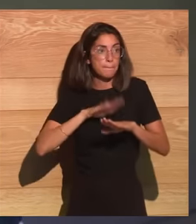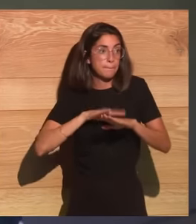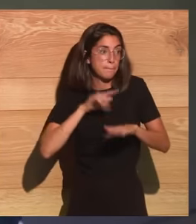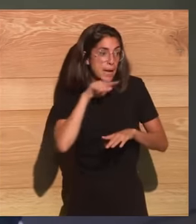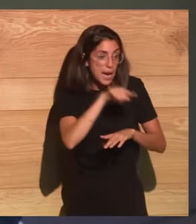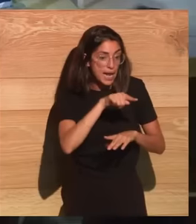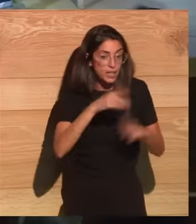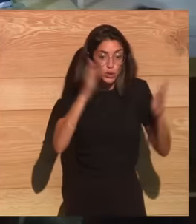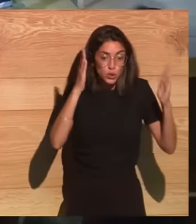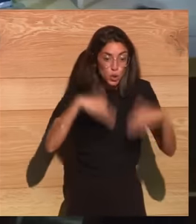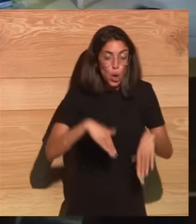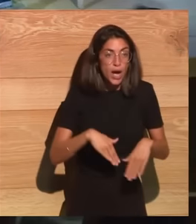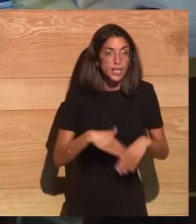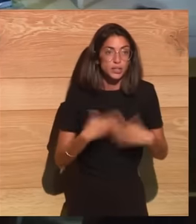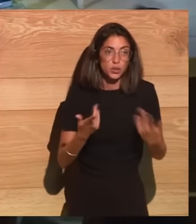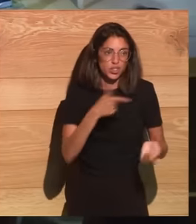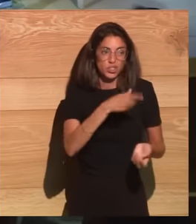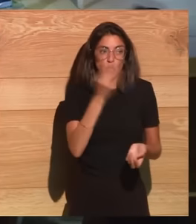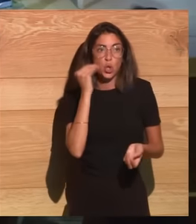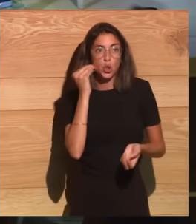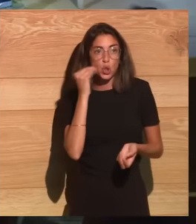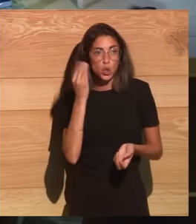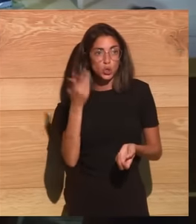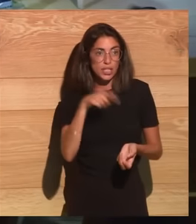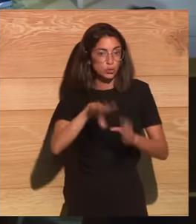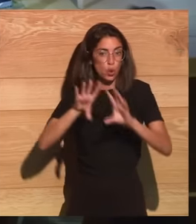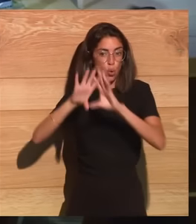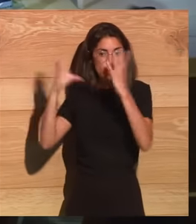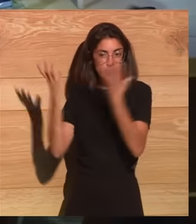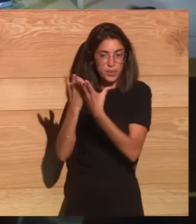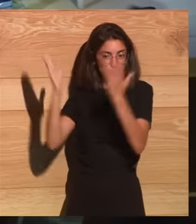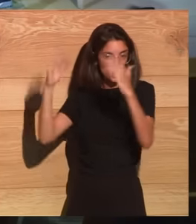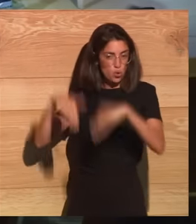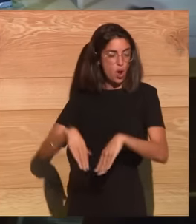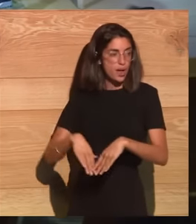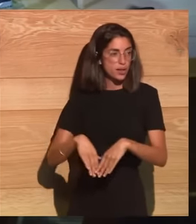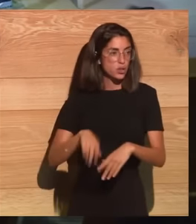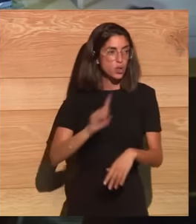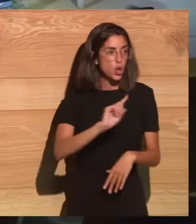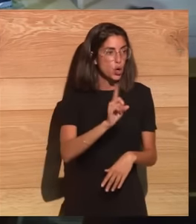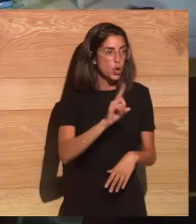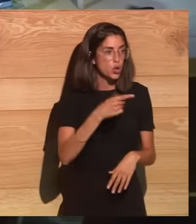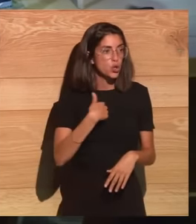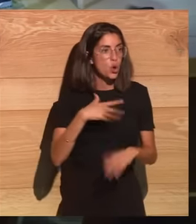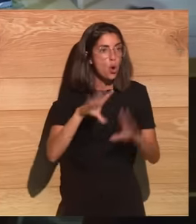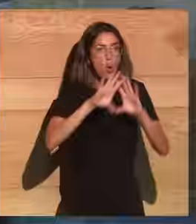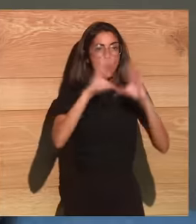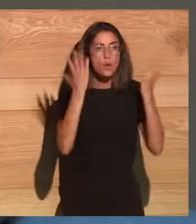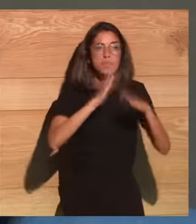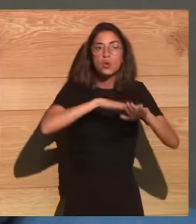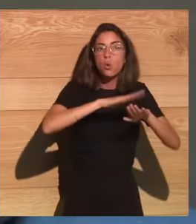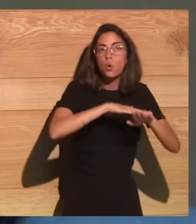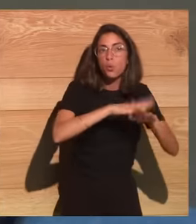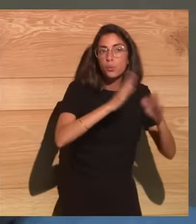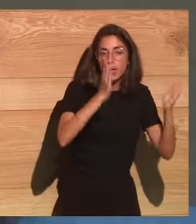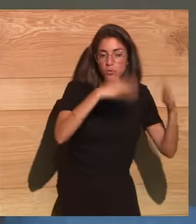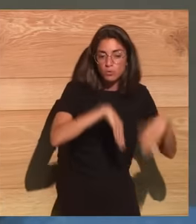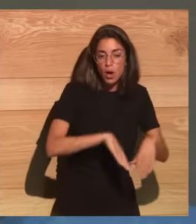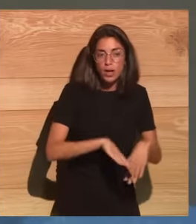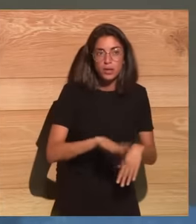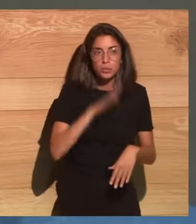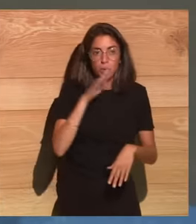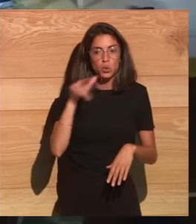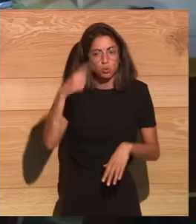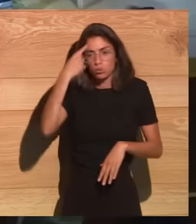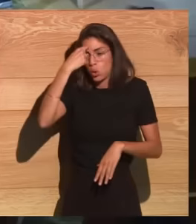tonto, claro. Es que es así. Claro. Es que es así, ahí no hay universo ni nada. No, ¿verdad? No, si es que el universo, yo al universo no lo estoy metiendo en ningún lado. Javi, estás tú obsesionado